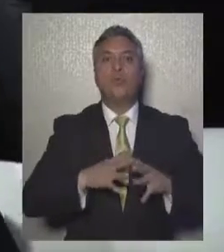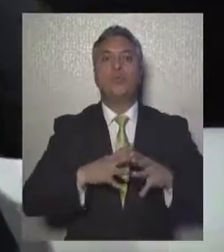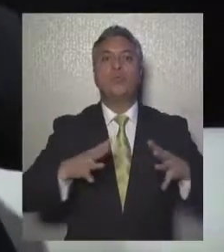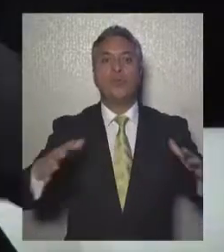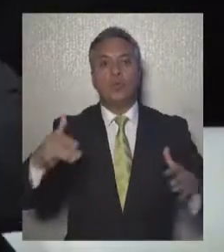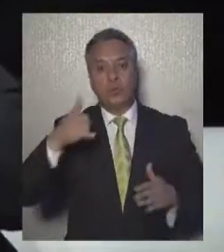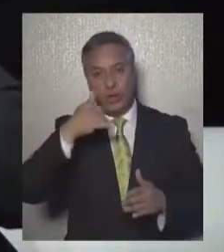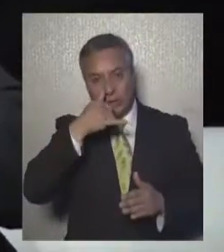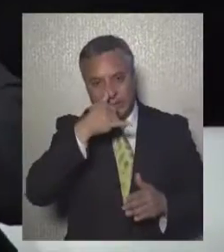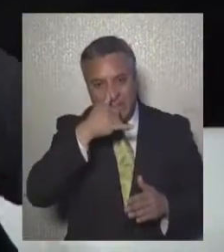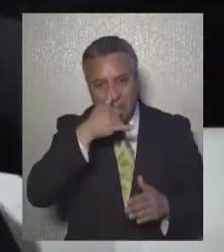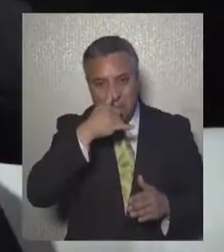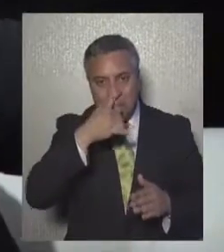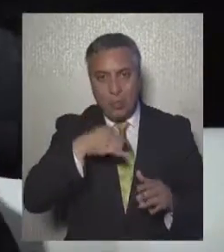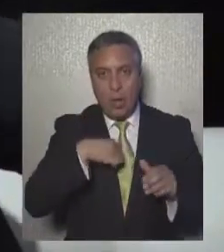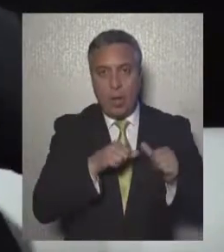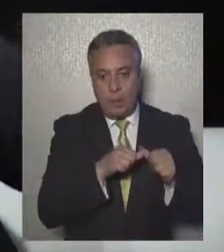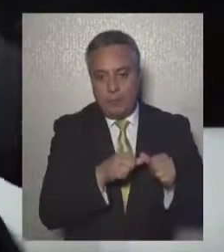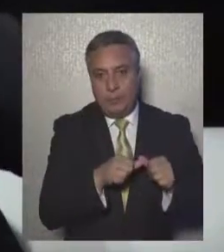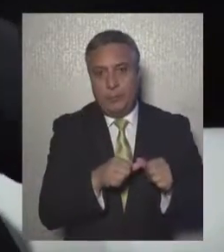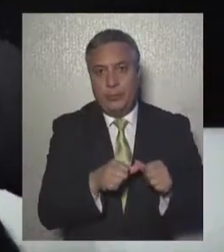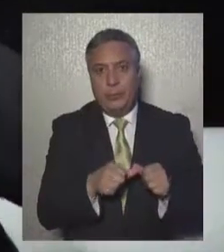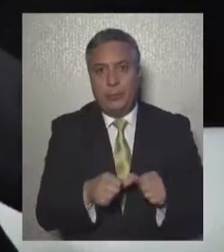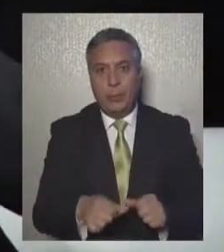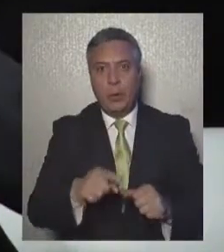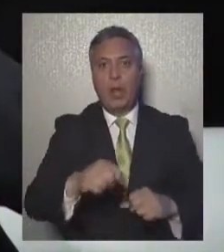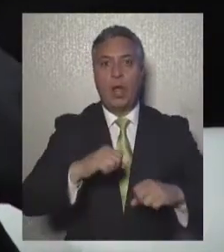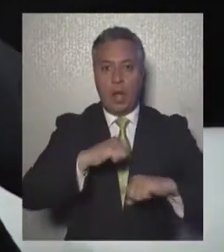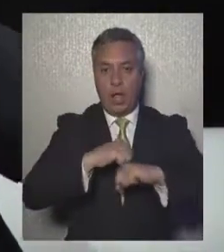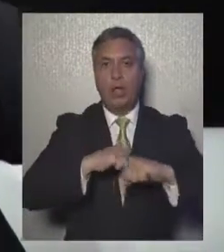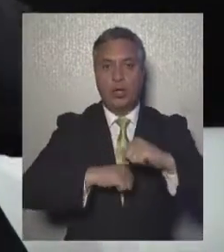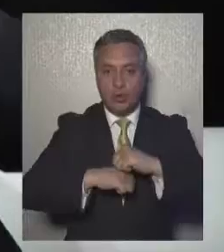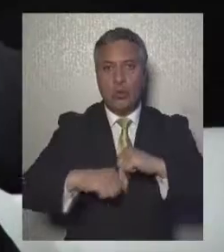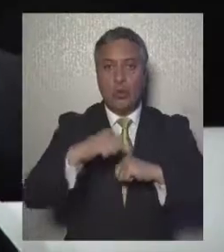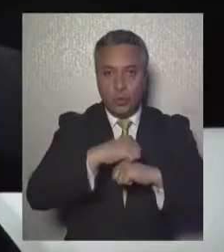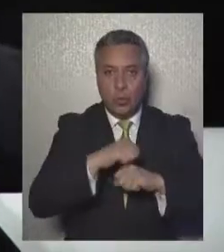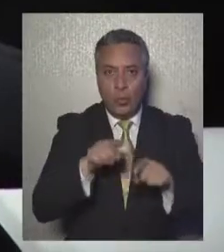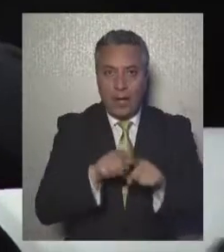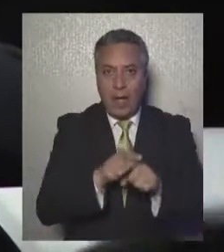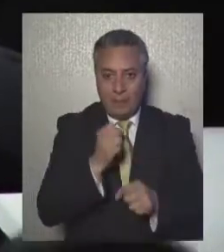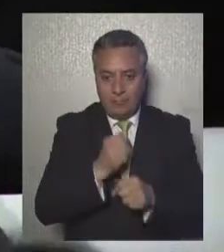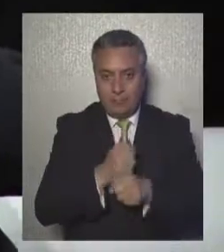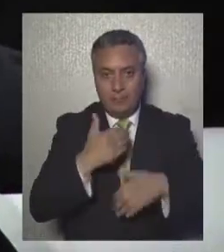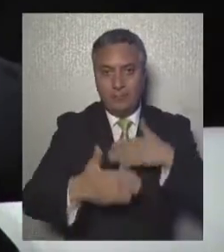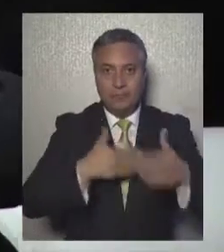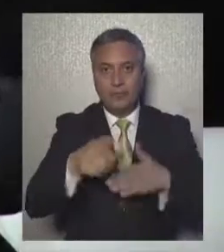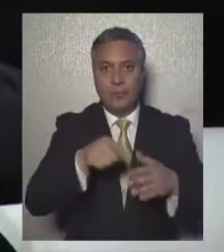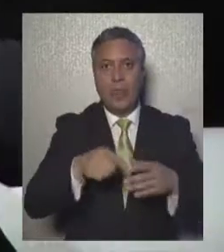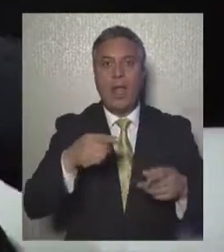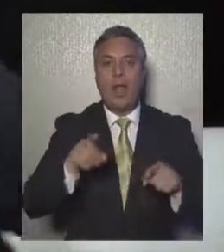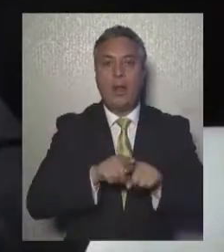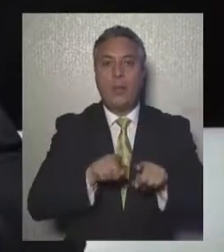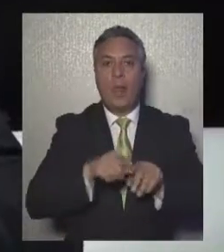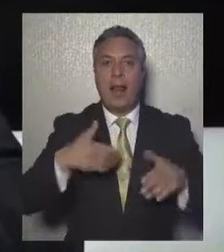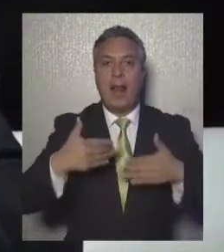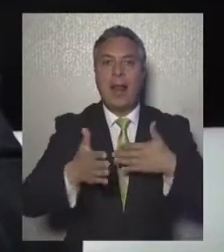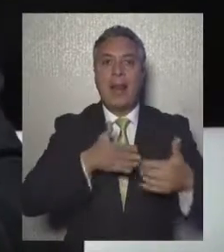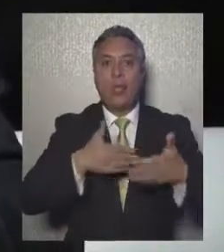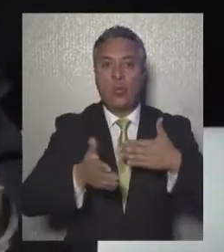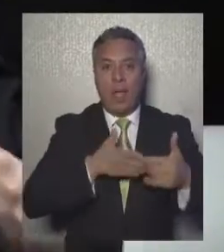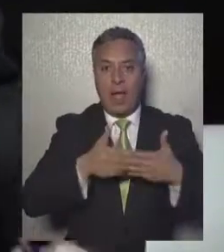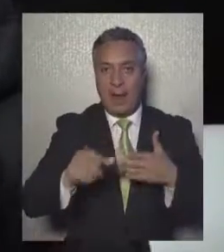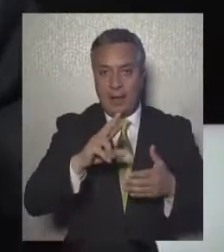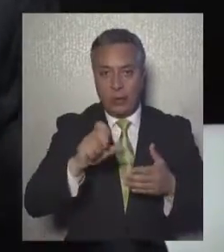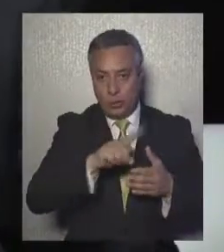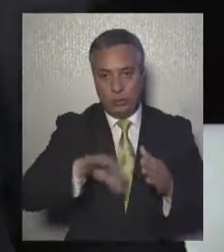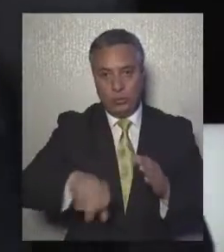tiempo pegados en una estructura productiva basada en recursos naturales, unos pocos, y